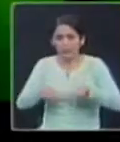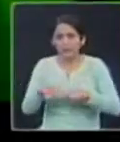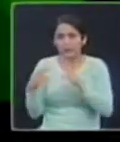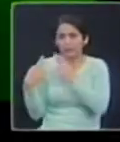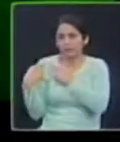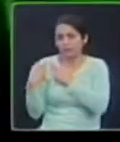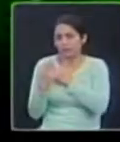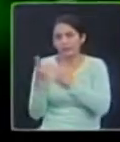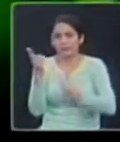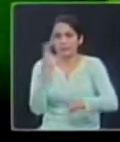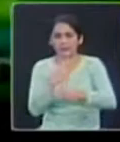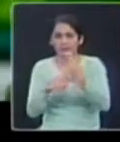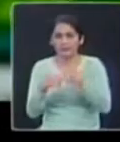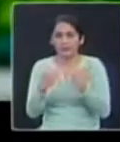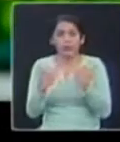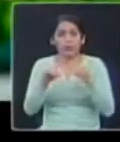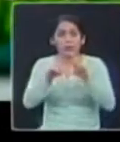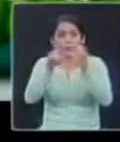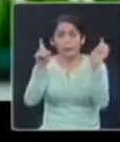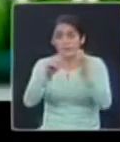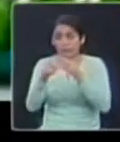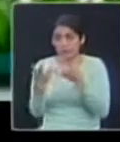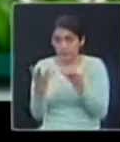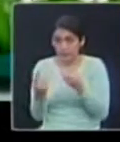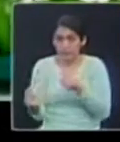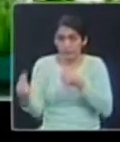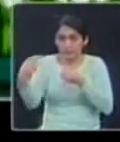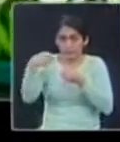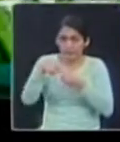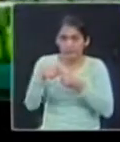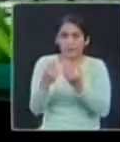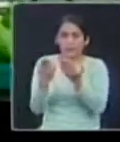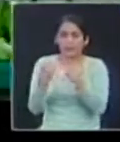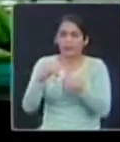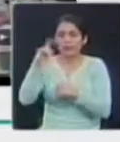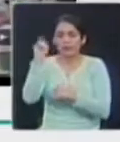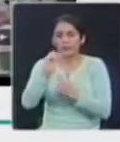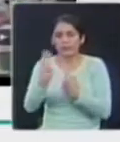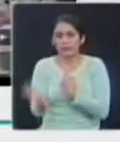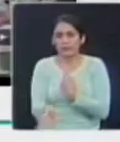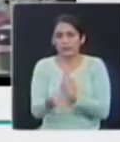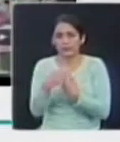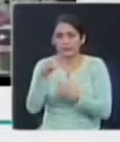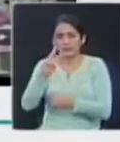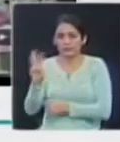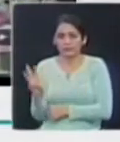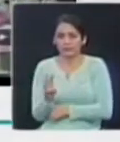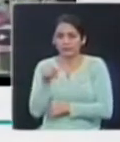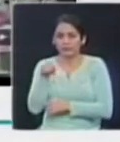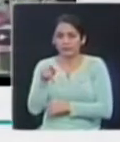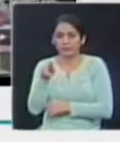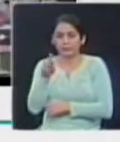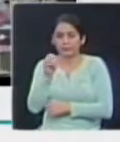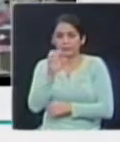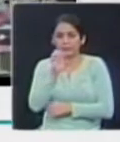empresas exportadoras interesadas en participar deberán completar su registro en el sitio web